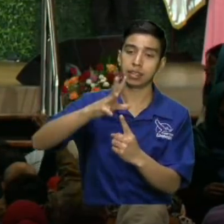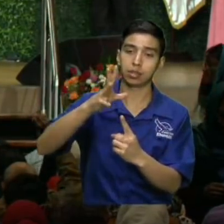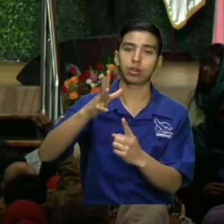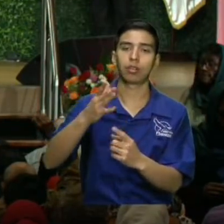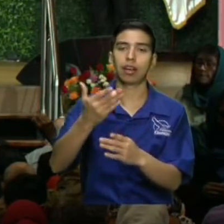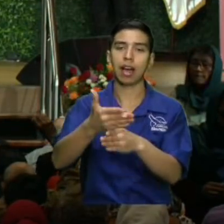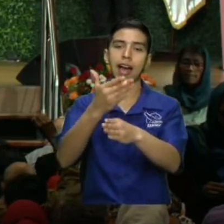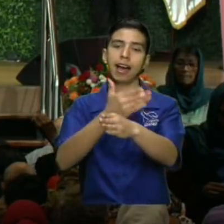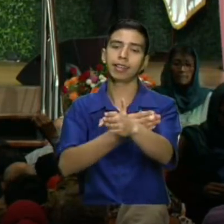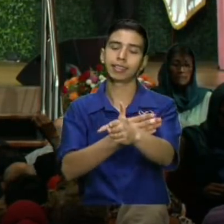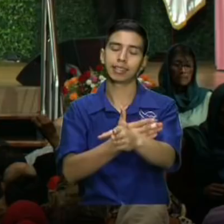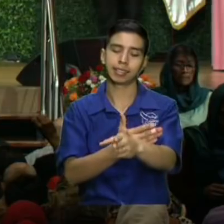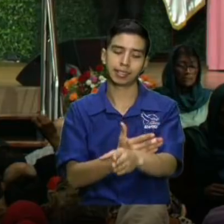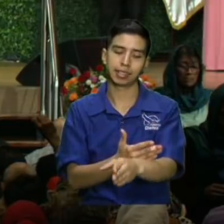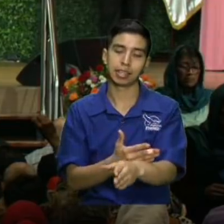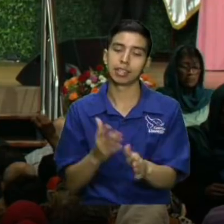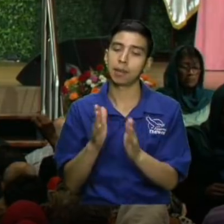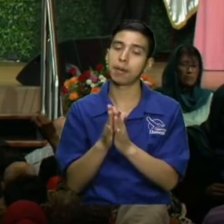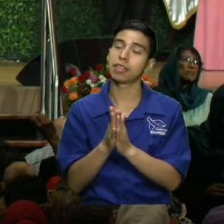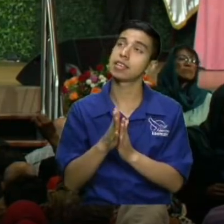Antes de reclamar cualquier derecho,